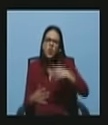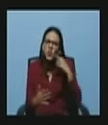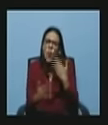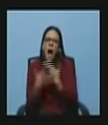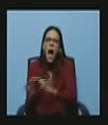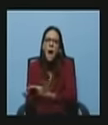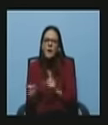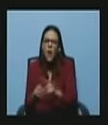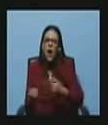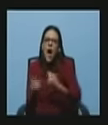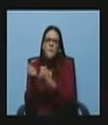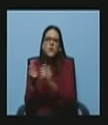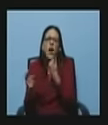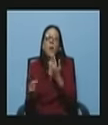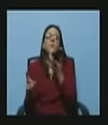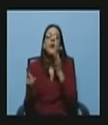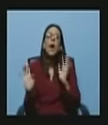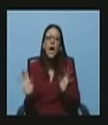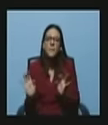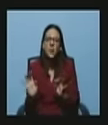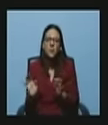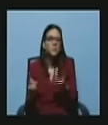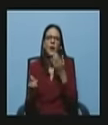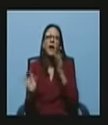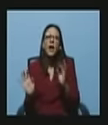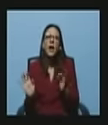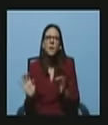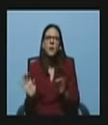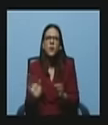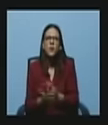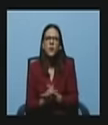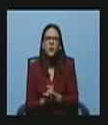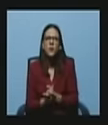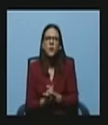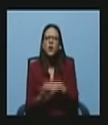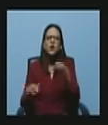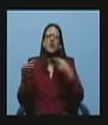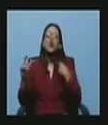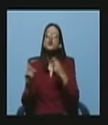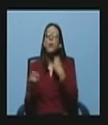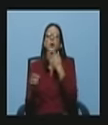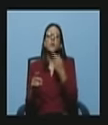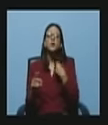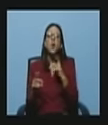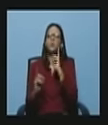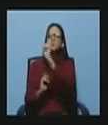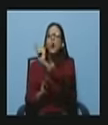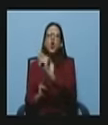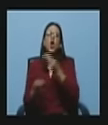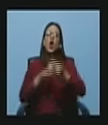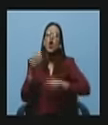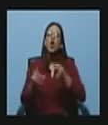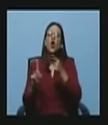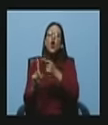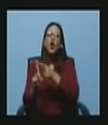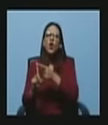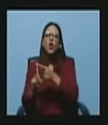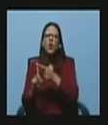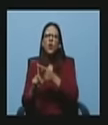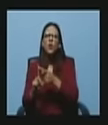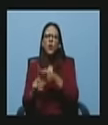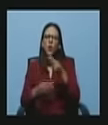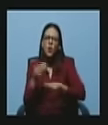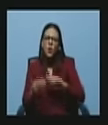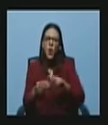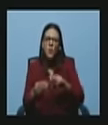algo. Es decir, por ejemplo, si estaba saliendo de ese más, ¿cómo lo quitamos que está ahí?